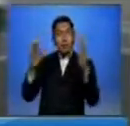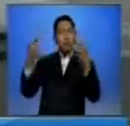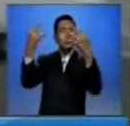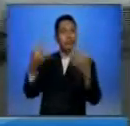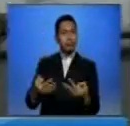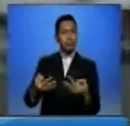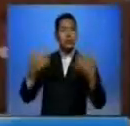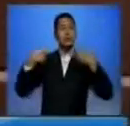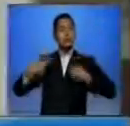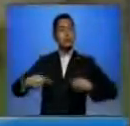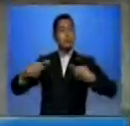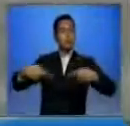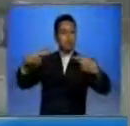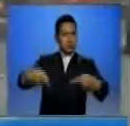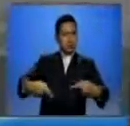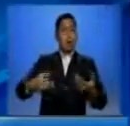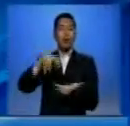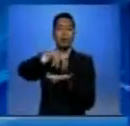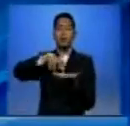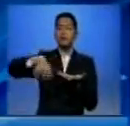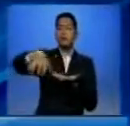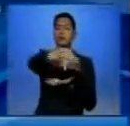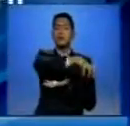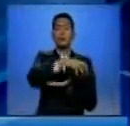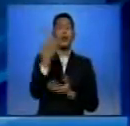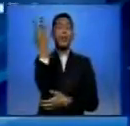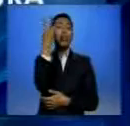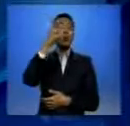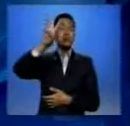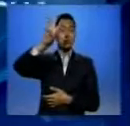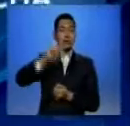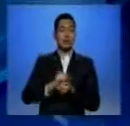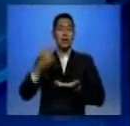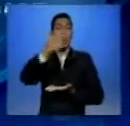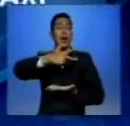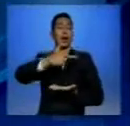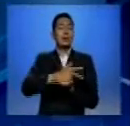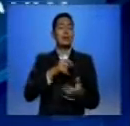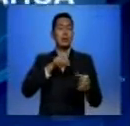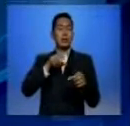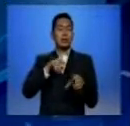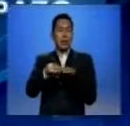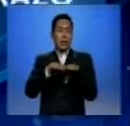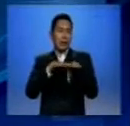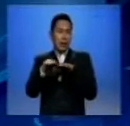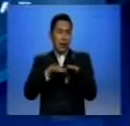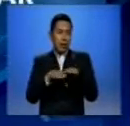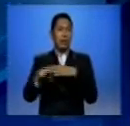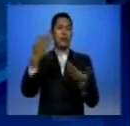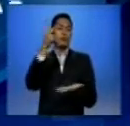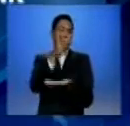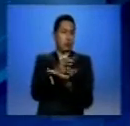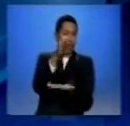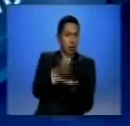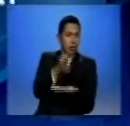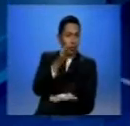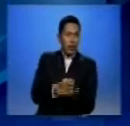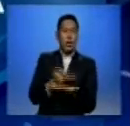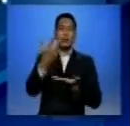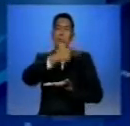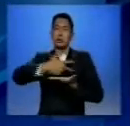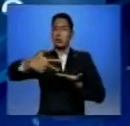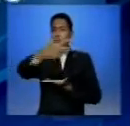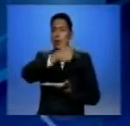se ejecuta en 16 provincias. Carchi, Imbabura, Pichincha, Cotopaxi, Tungurahua, Chimborazo, Bolívar, Cañar,